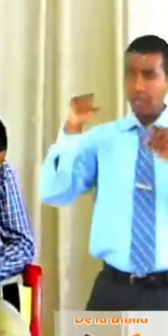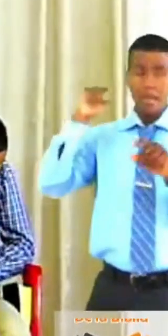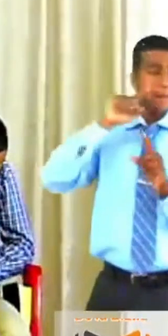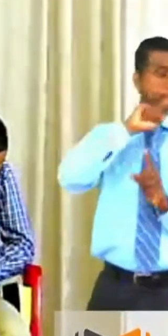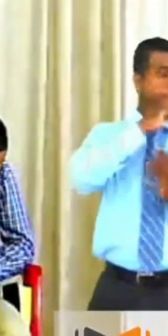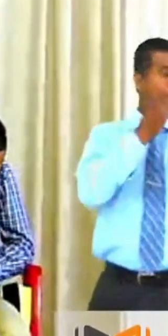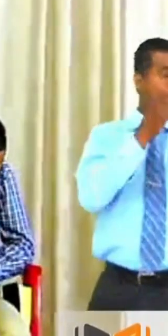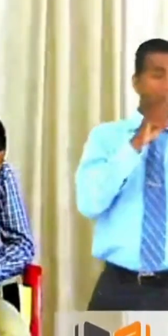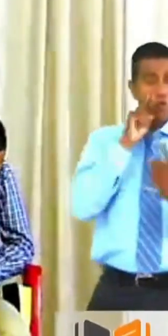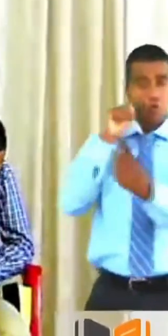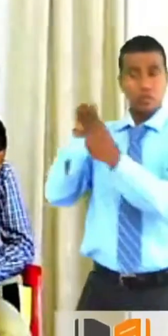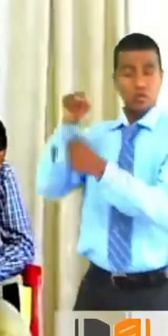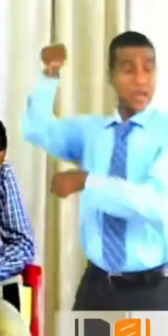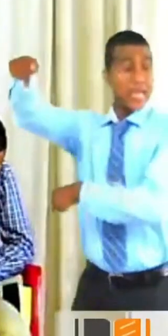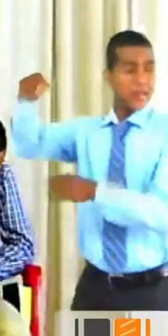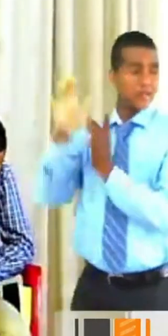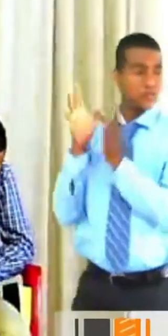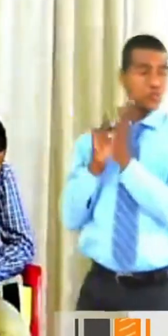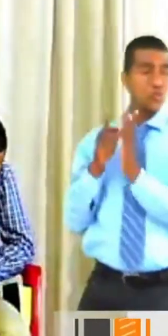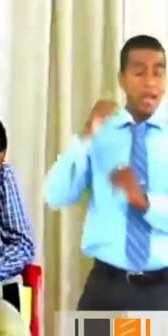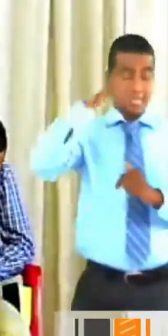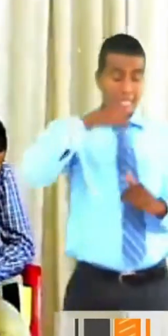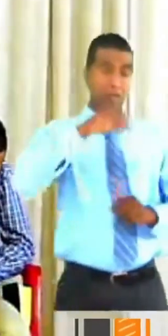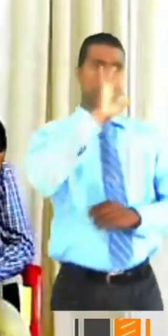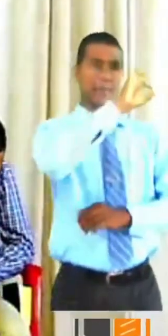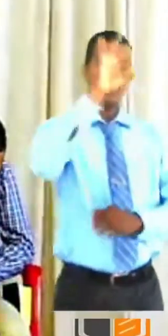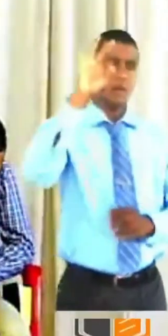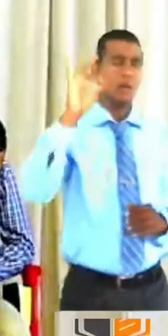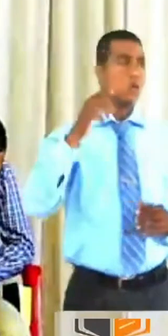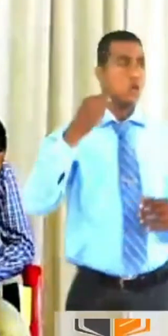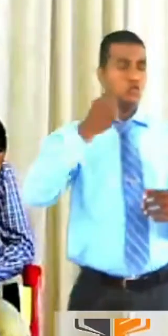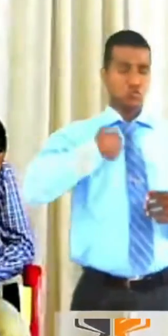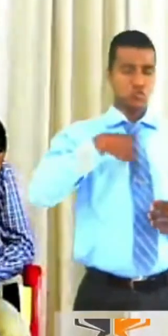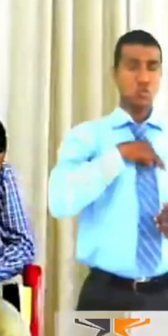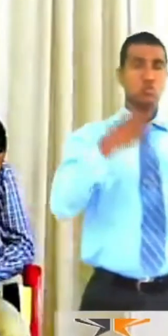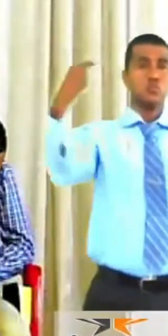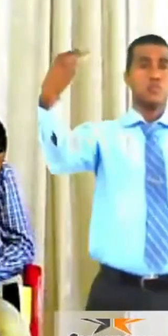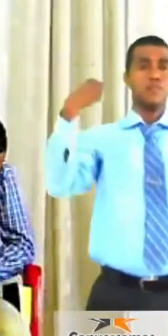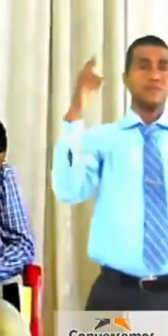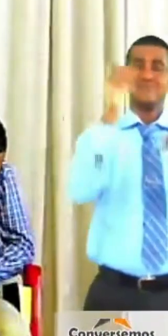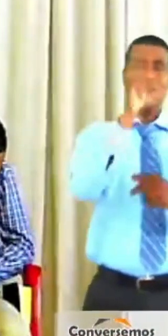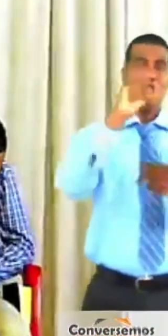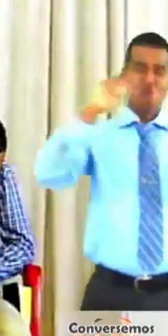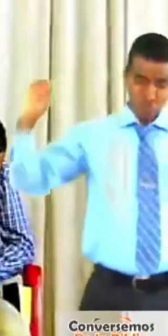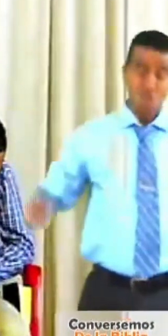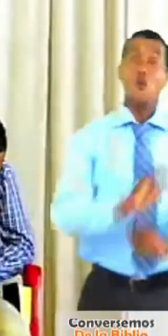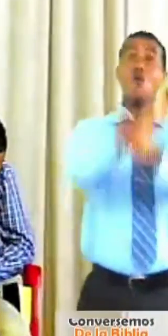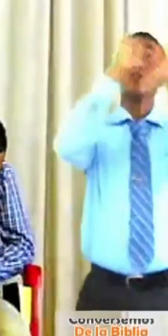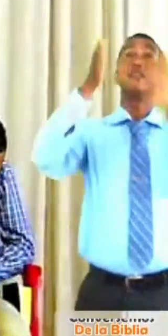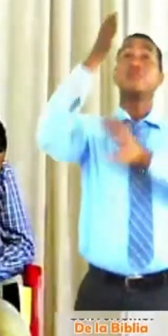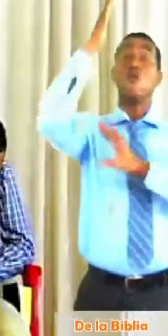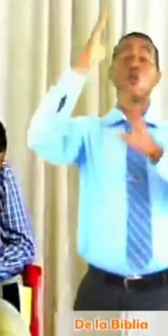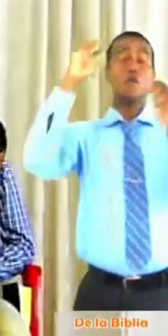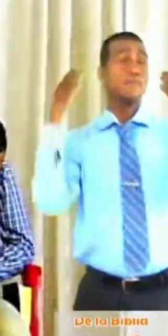que cantamos aquí, los que predicamos aquí, no es para que nos vean a nosotros, es para que glorifiquen a Dios, es para que agraden a Dios, es para